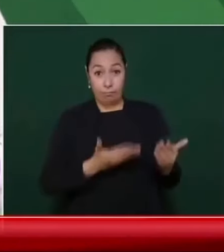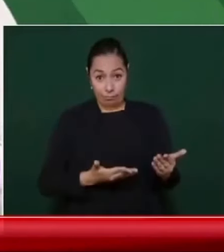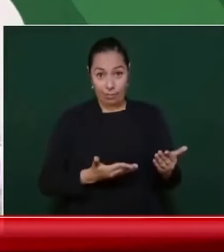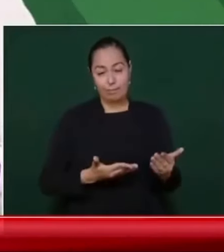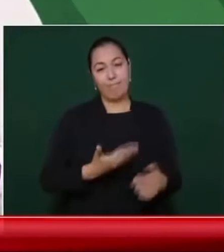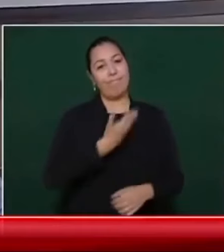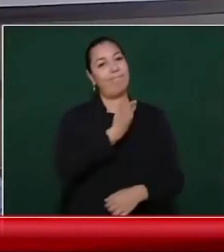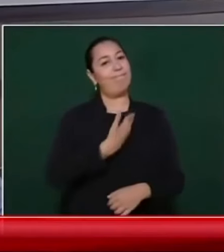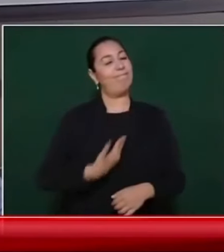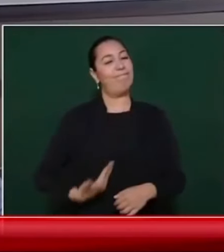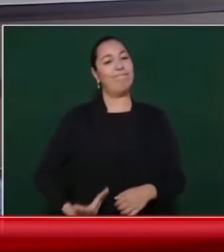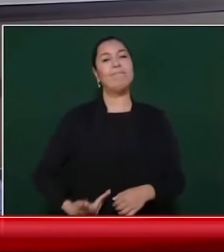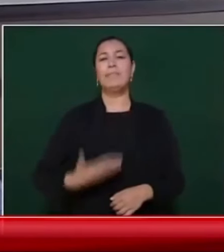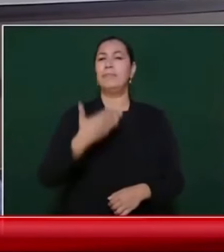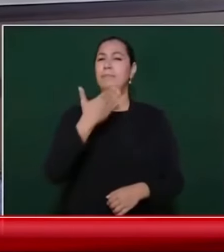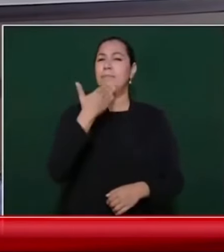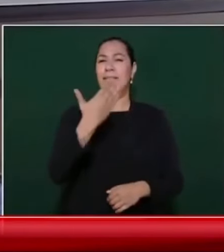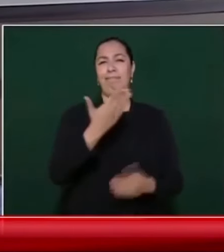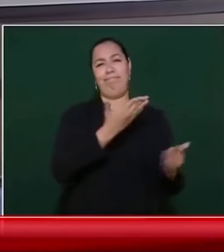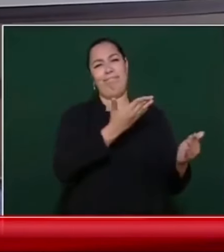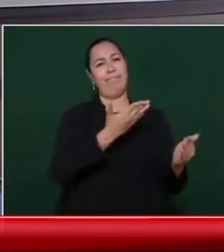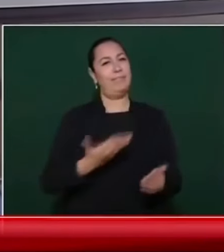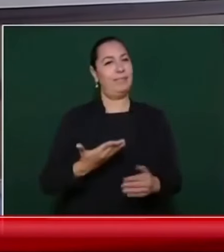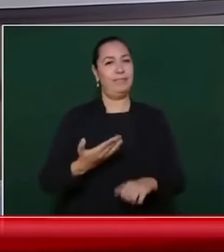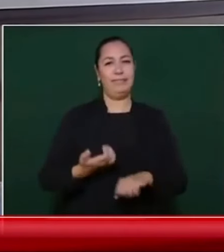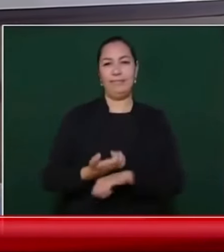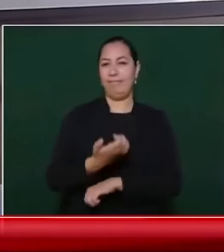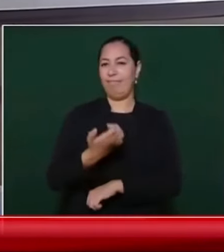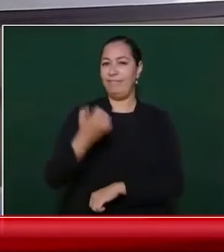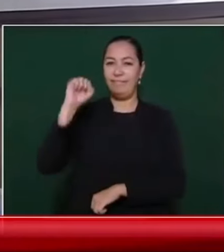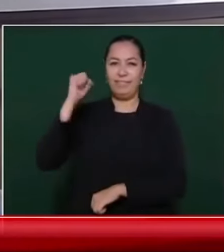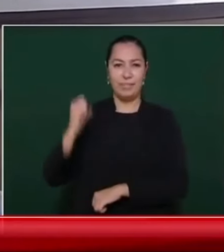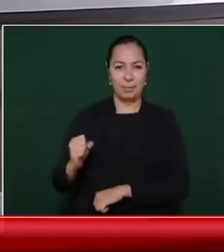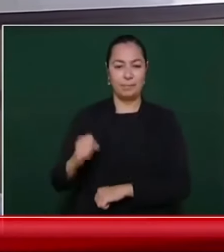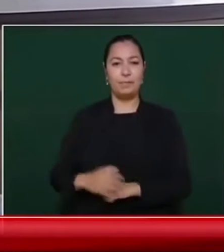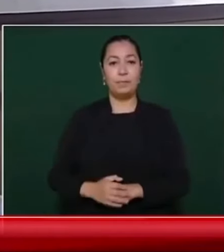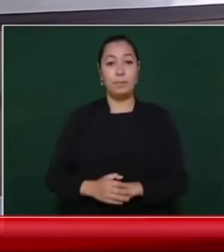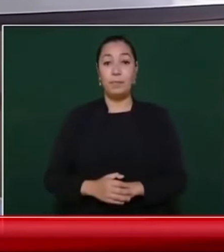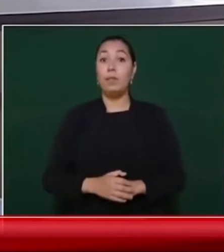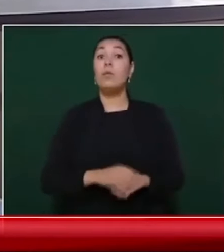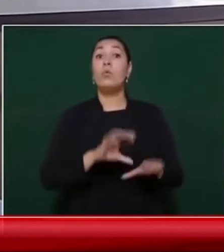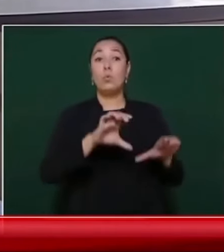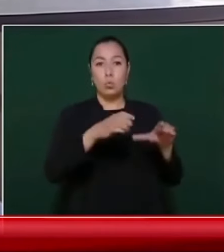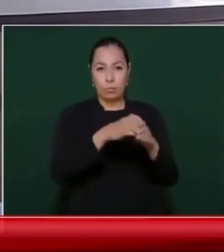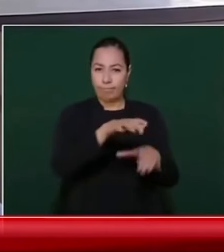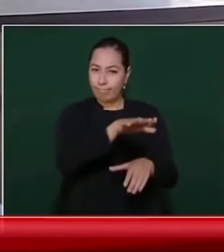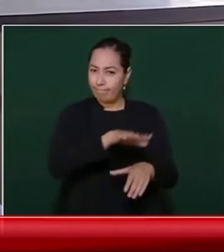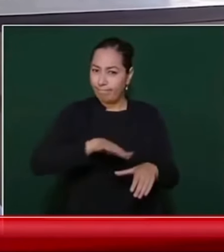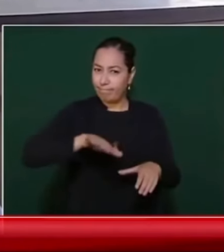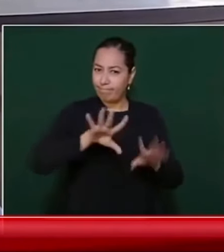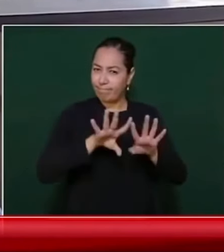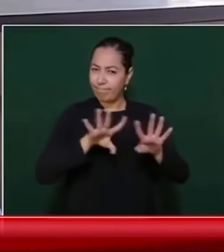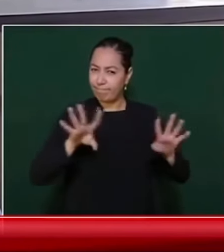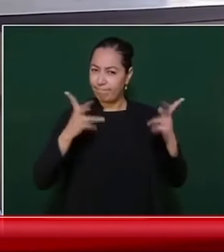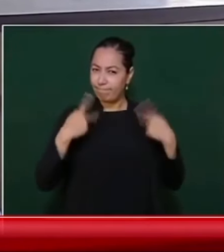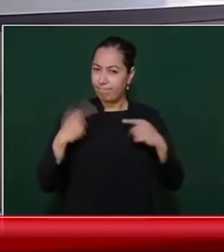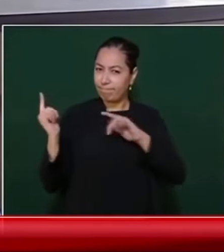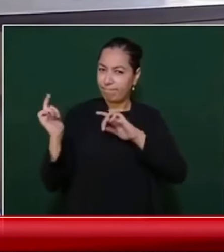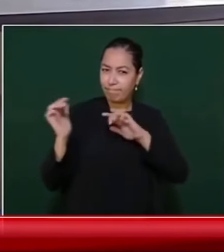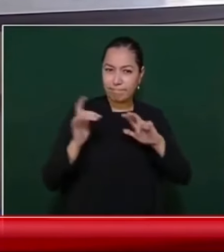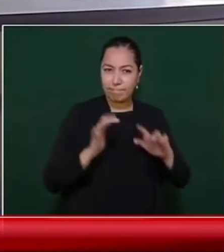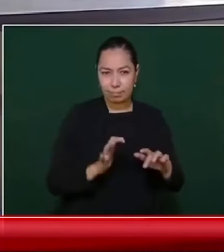usted muy bienvenido a sinaloa usted y el gabinete de seguridad que tenemos con